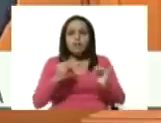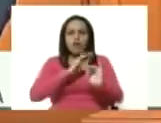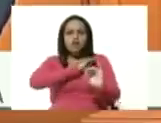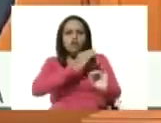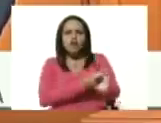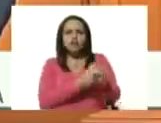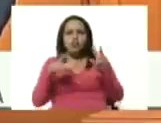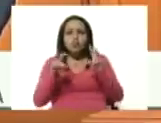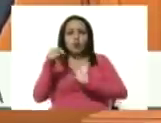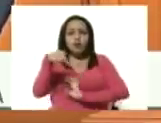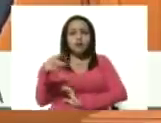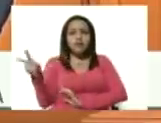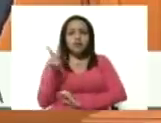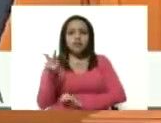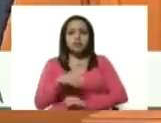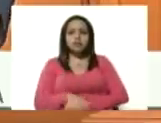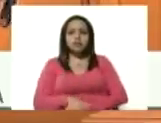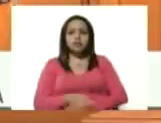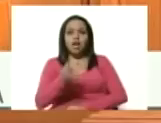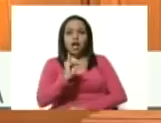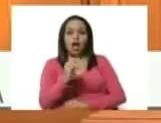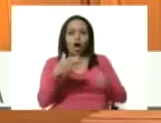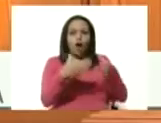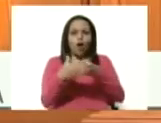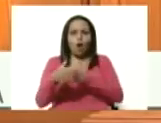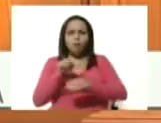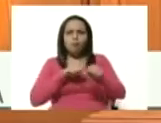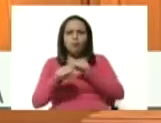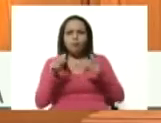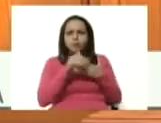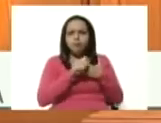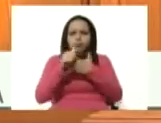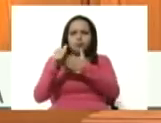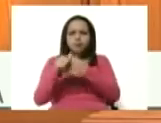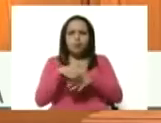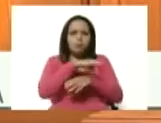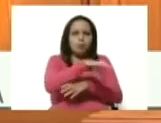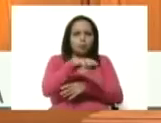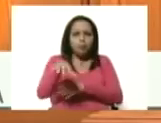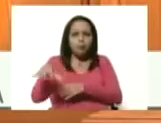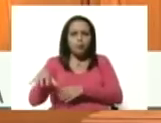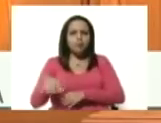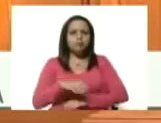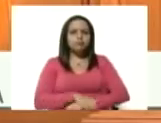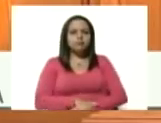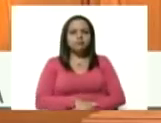país. Están los partidos de movimientos y liderazgos regionales por Estado.